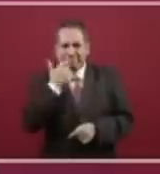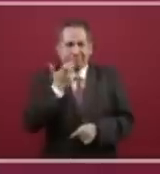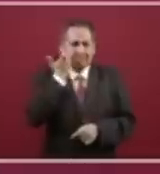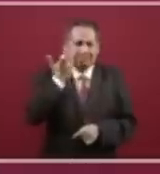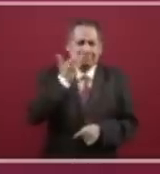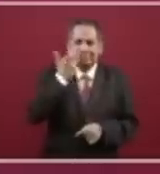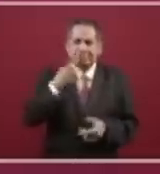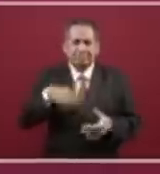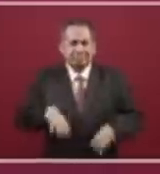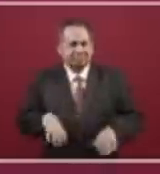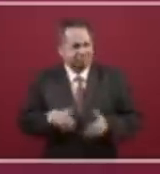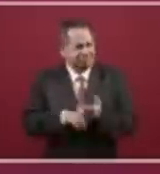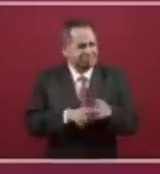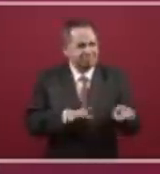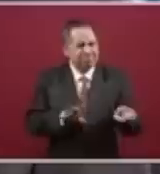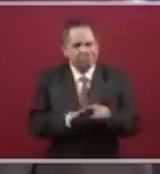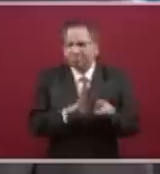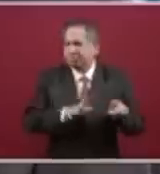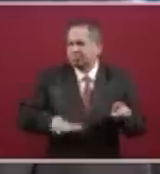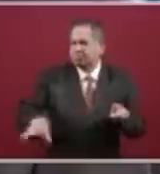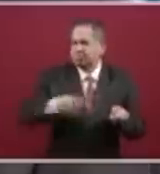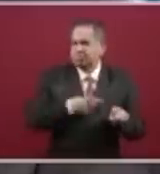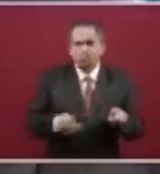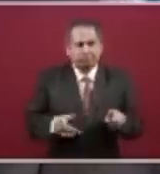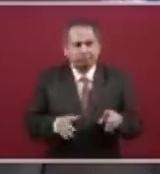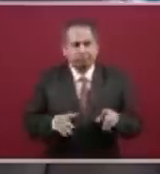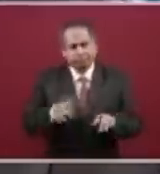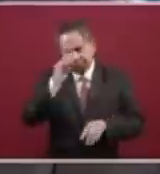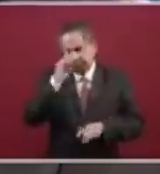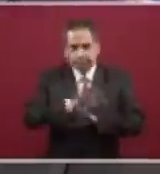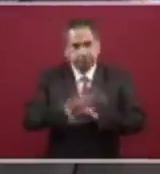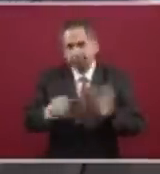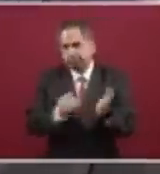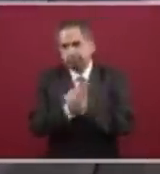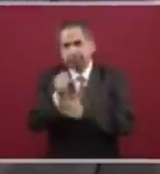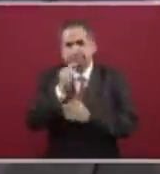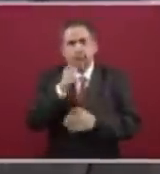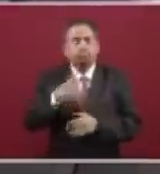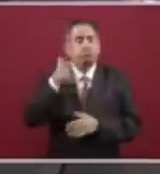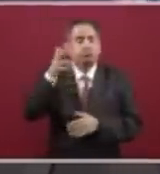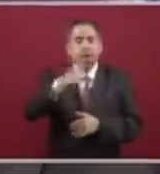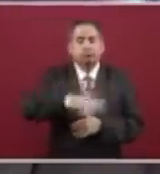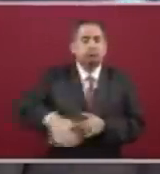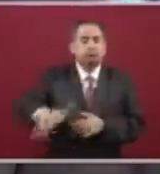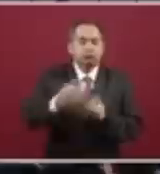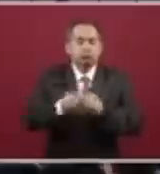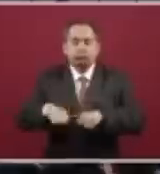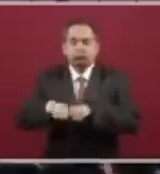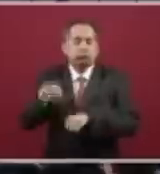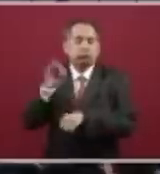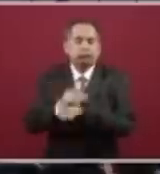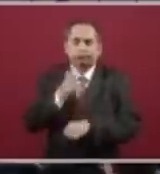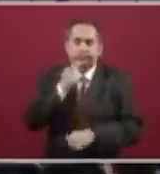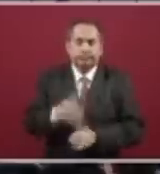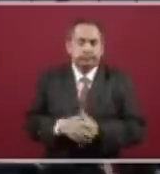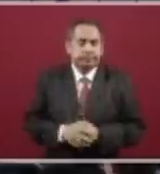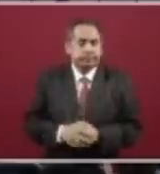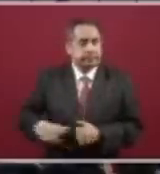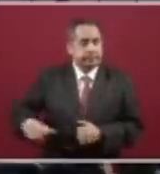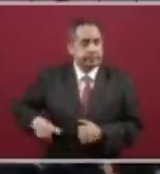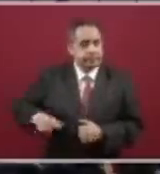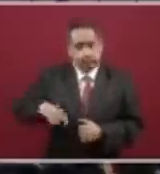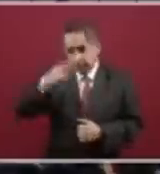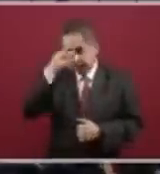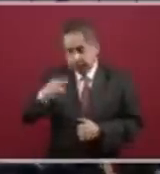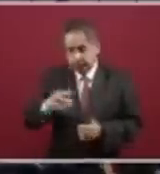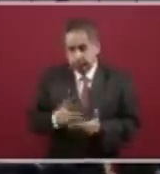entorno de pobreza vigente la decisión lleva a mejorar las condiciones del ambiente en beneficio de la sociedad el gobierno de méxico